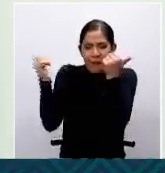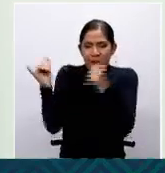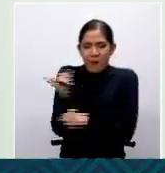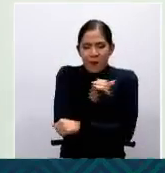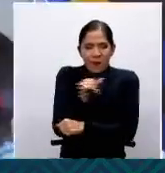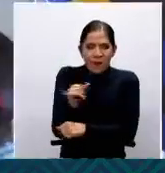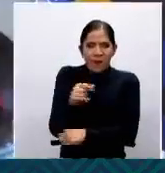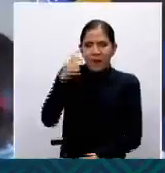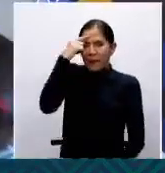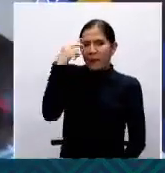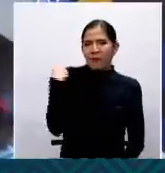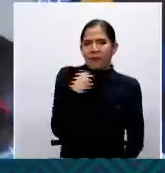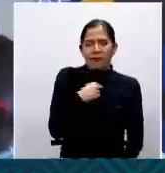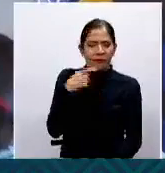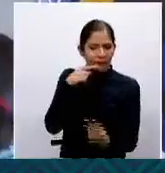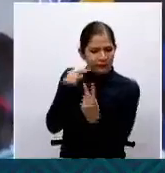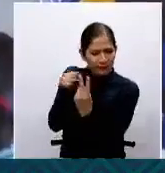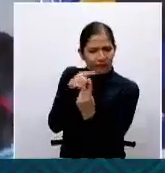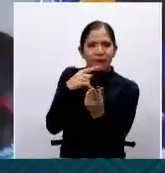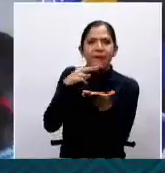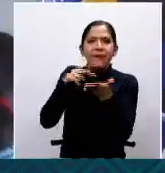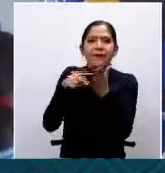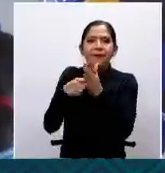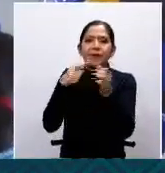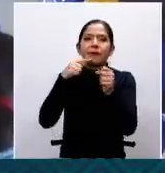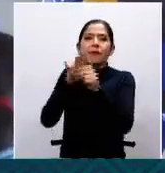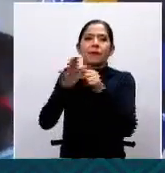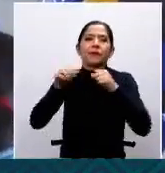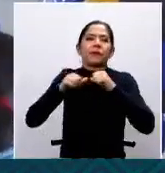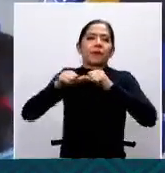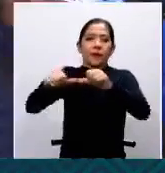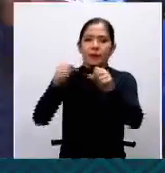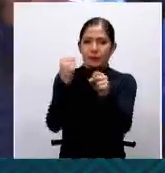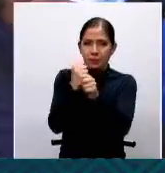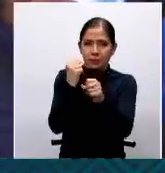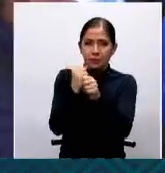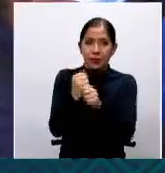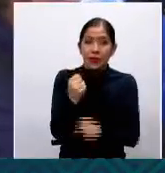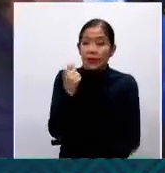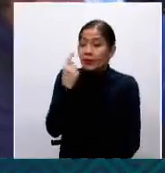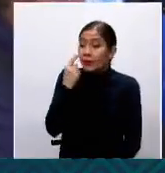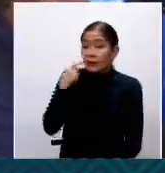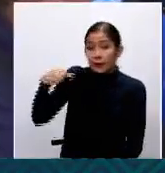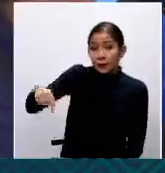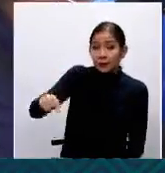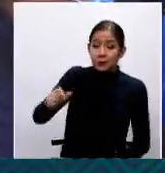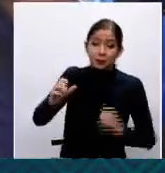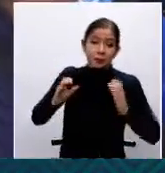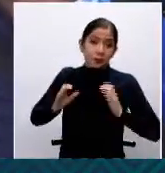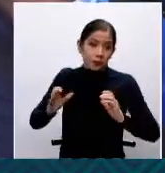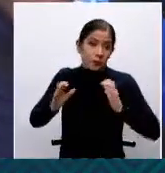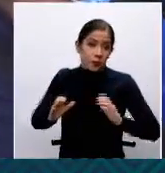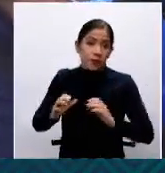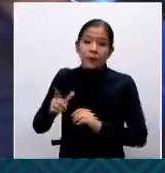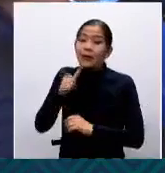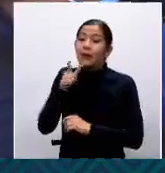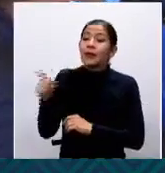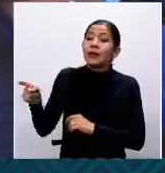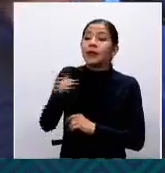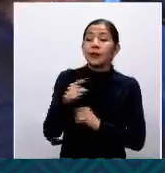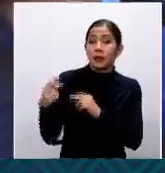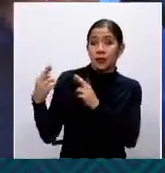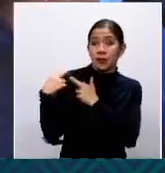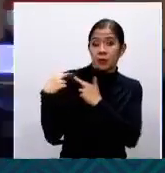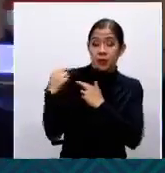esto significa un compromiso de seguir trabajando. Acabamos de hacer una capacitación justamente a los responsables municipales